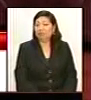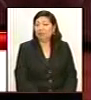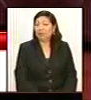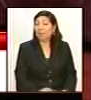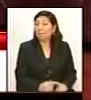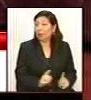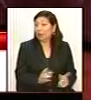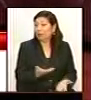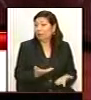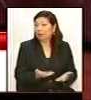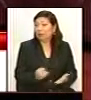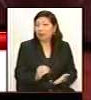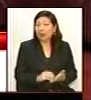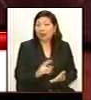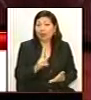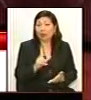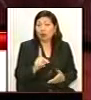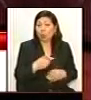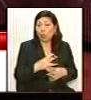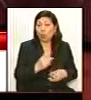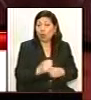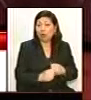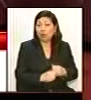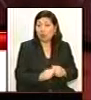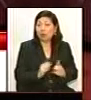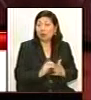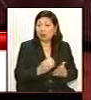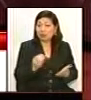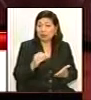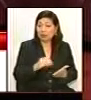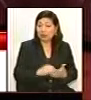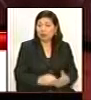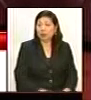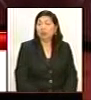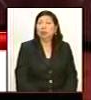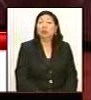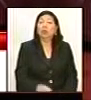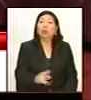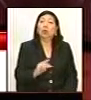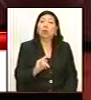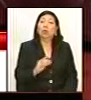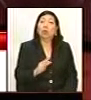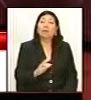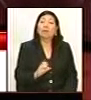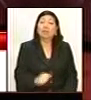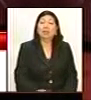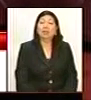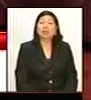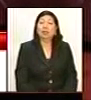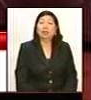Pero espero que de repente hasta el día 31 de julio de 2018, la fecha que fue designado el señor Rubers Palacio Lizano